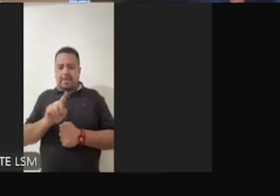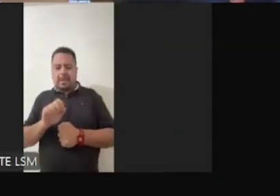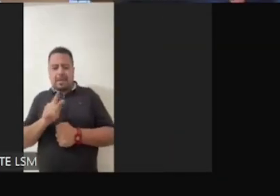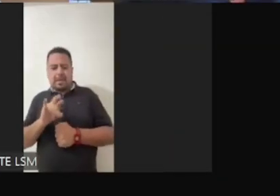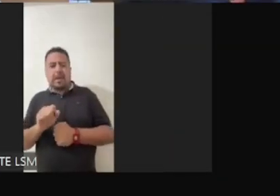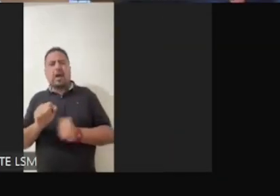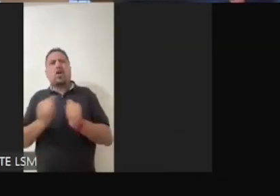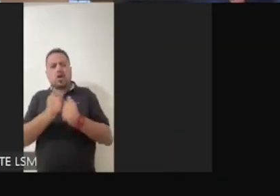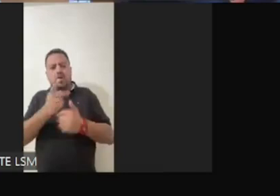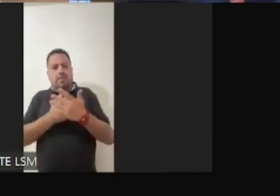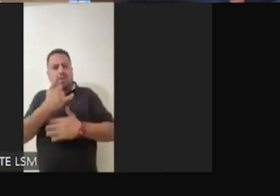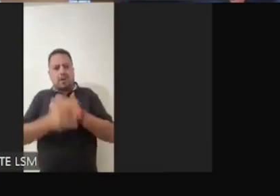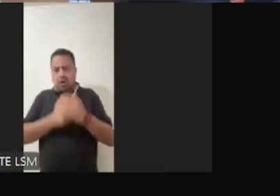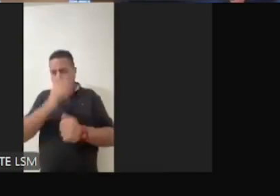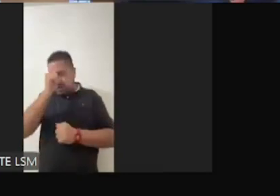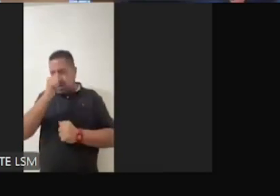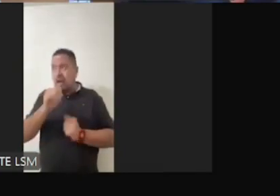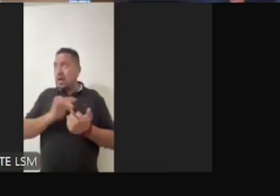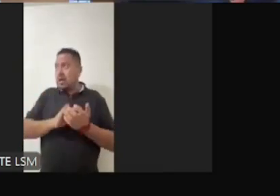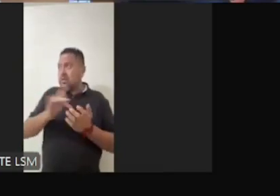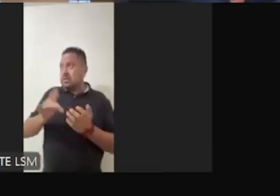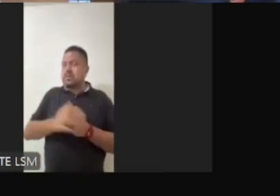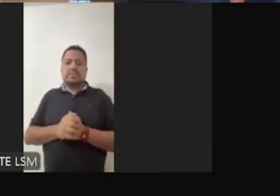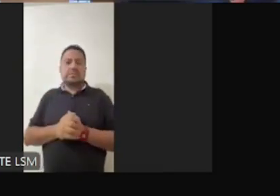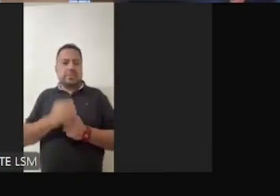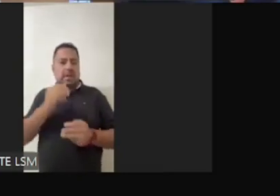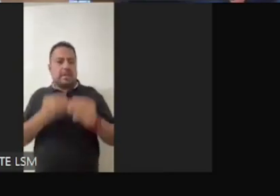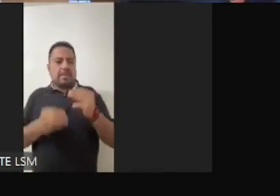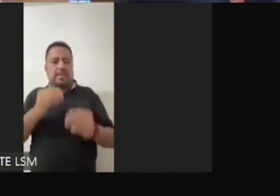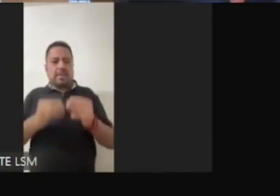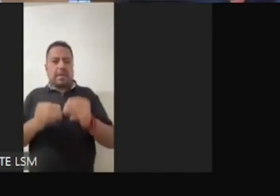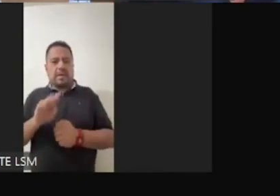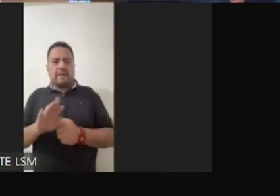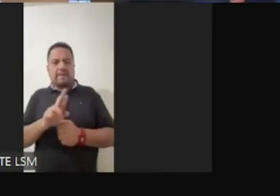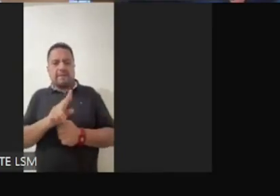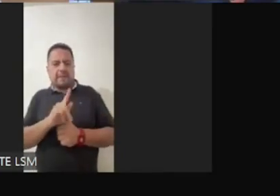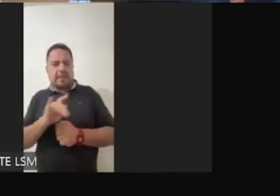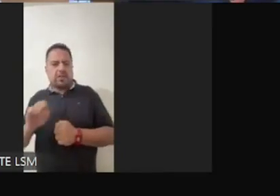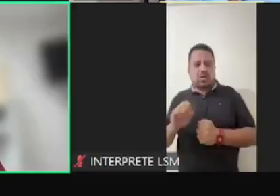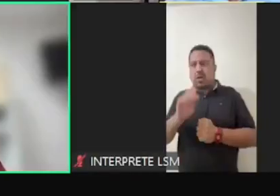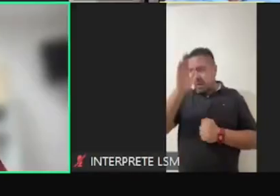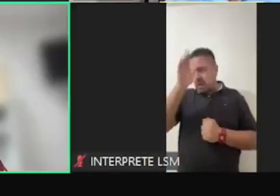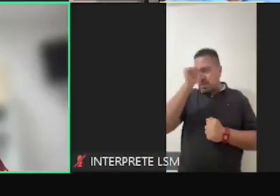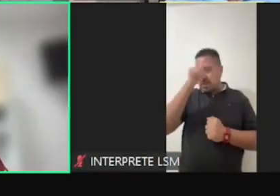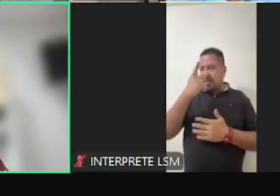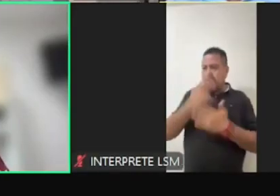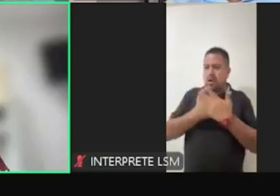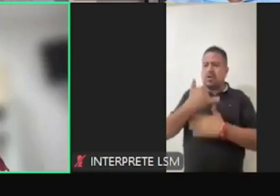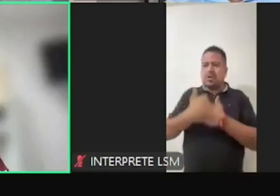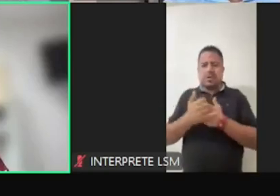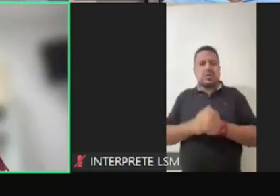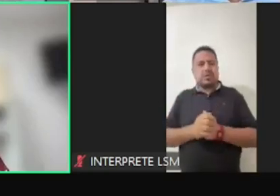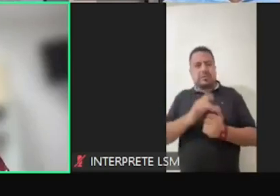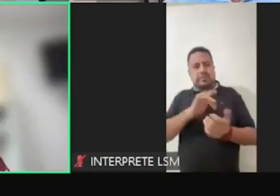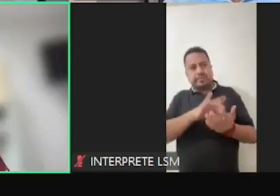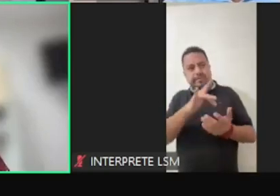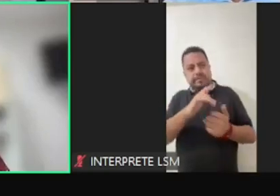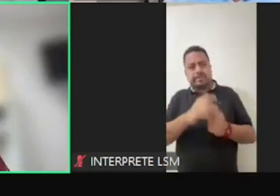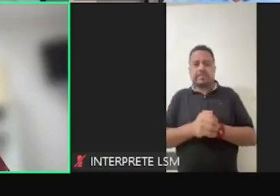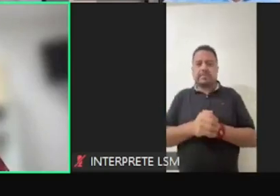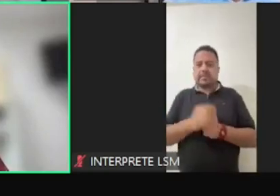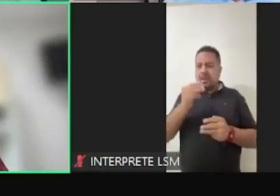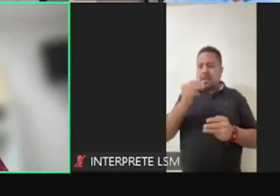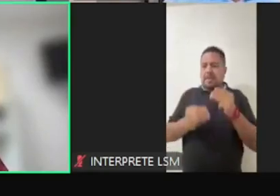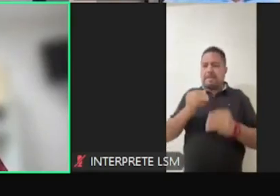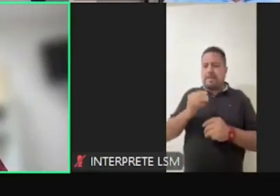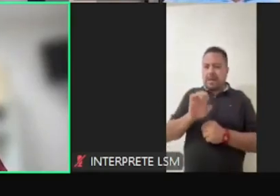con el proyecto Gracias magistrada magistrada Hilda Rosa Delgado a favor del proyecto Gracias magistrada magistrada